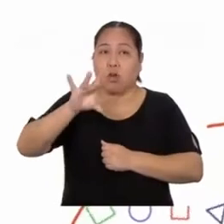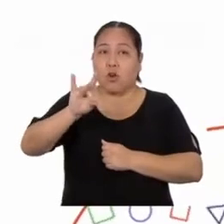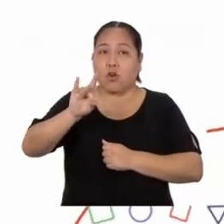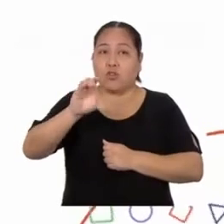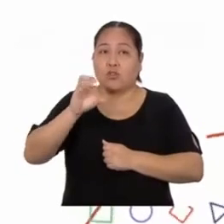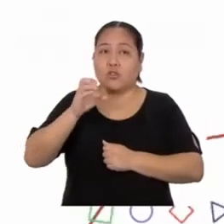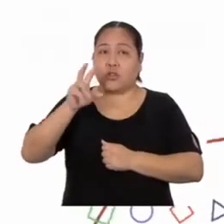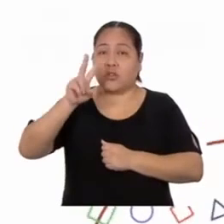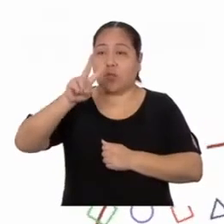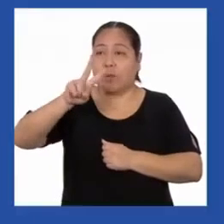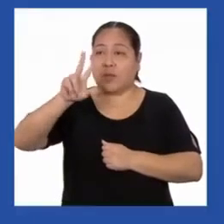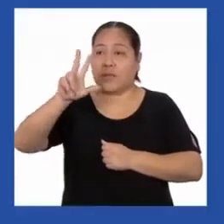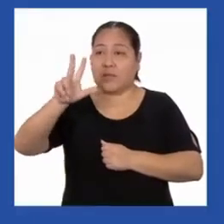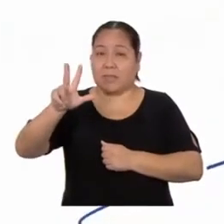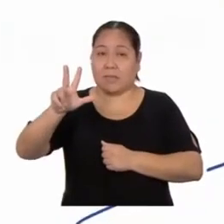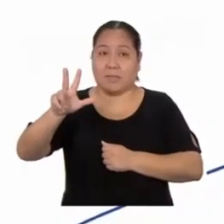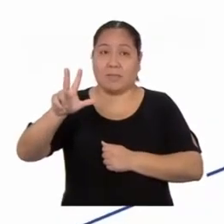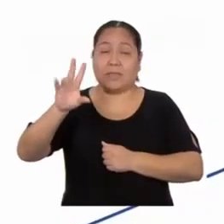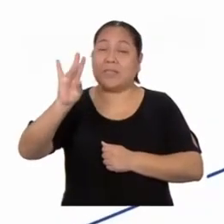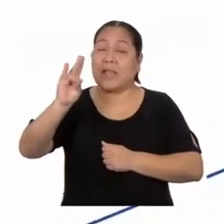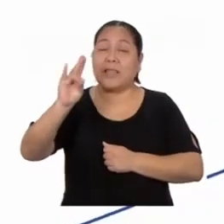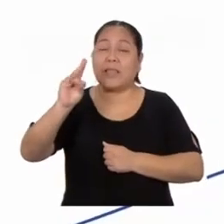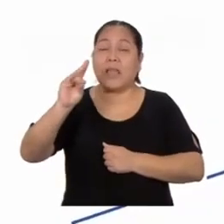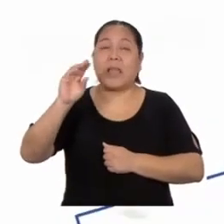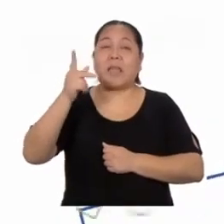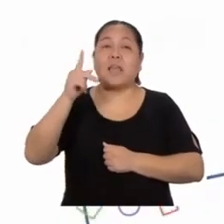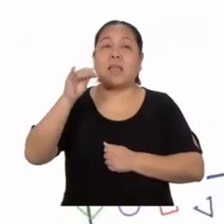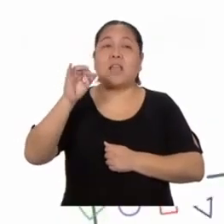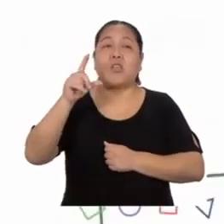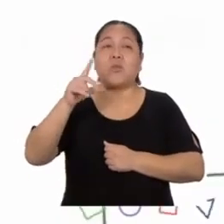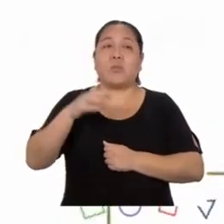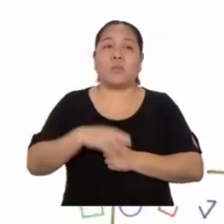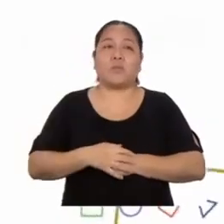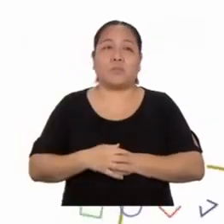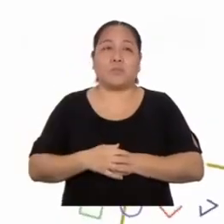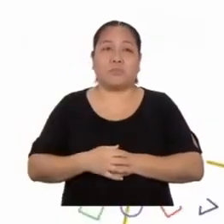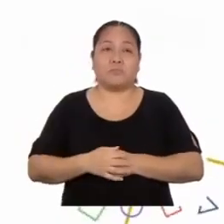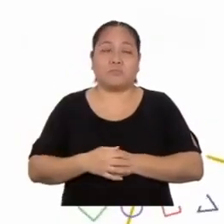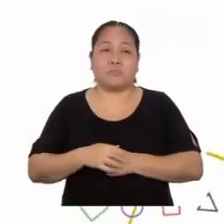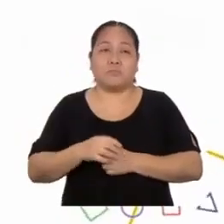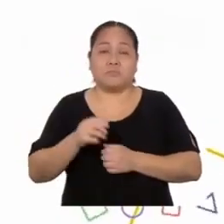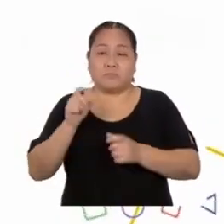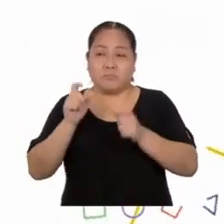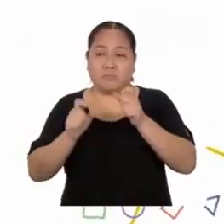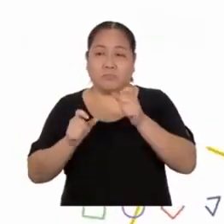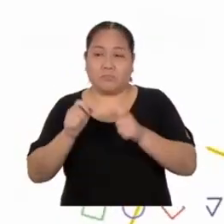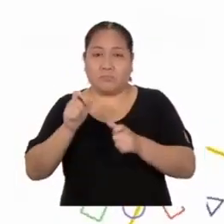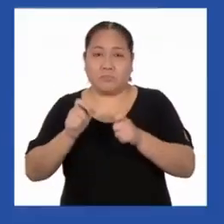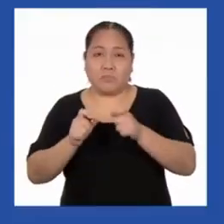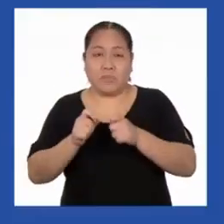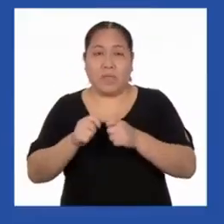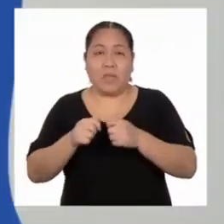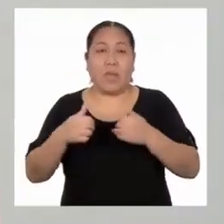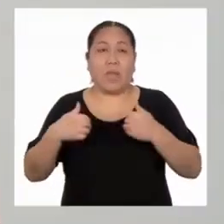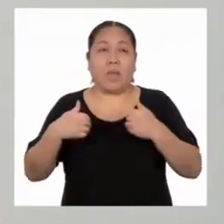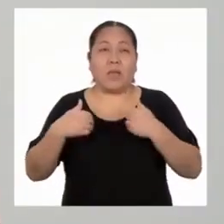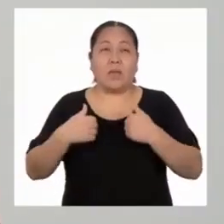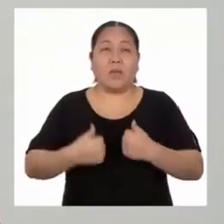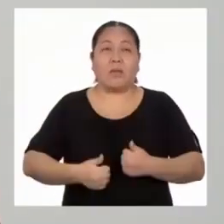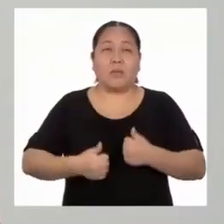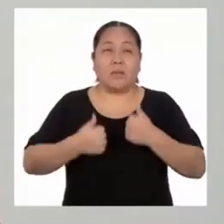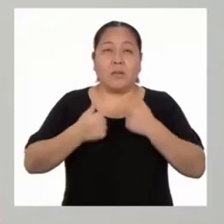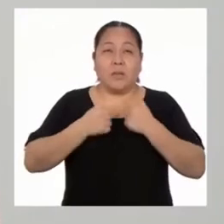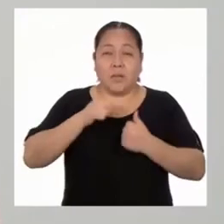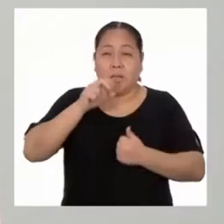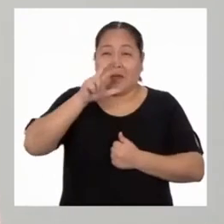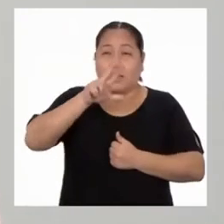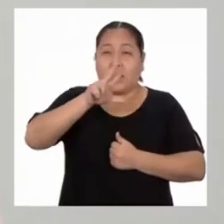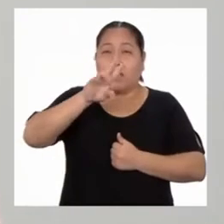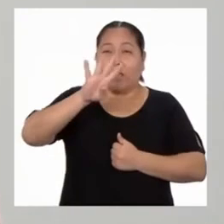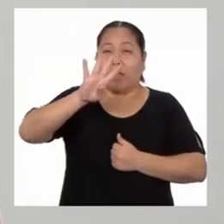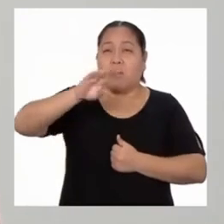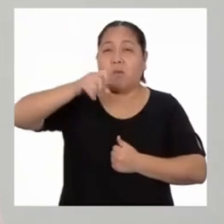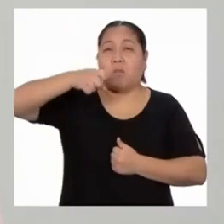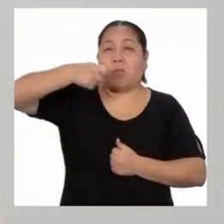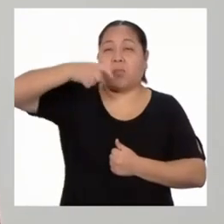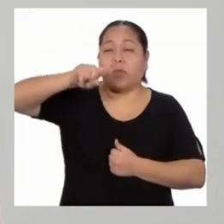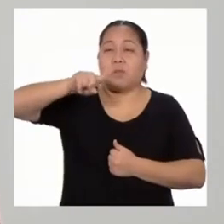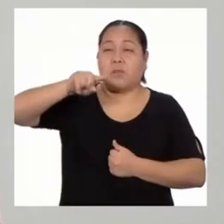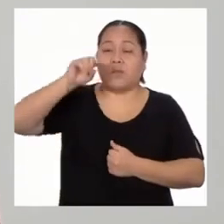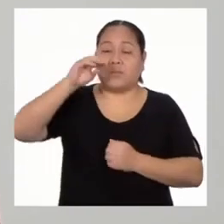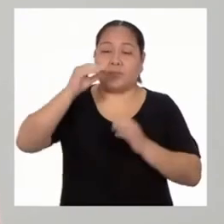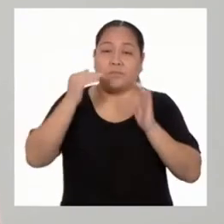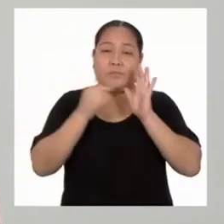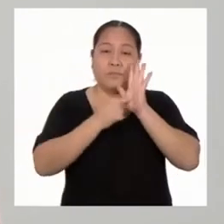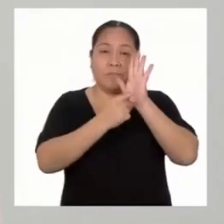7.413.827 kilómetros cuadrados. Habitantes, 34 millones. ¡Wow! La infografía presenta 3